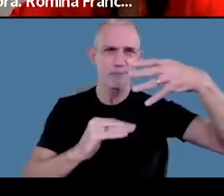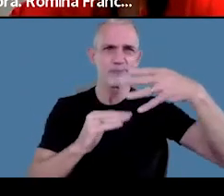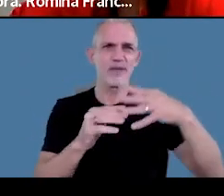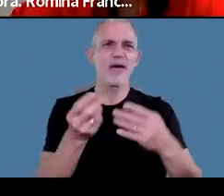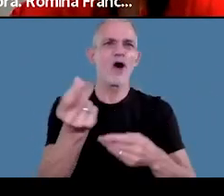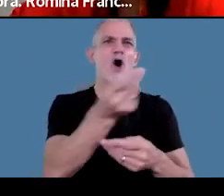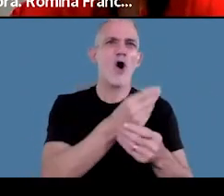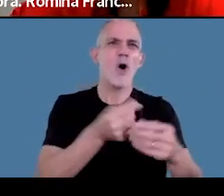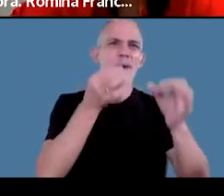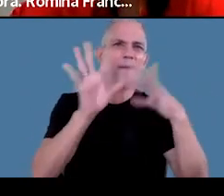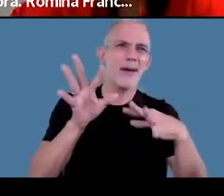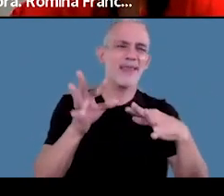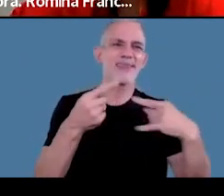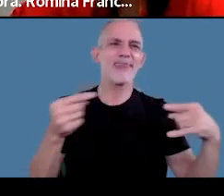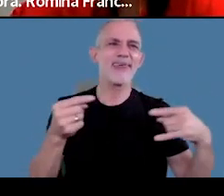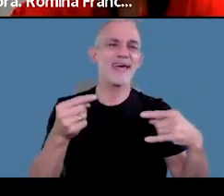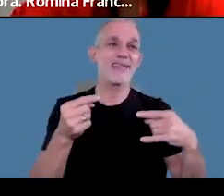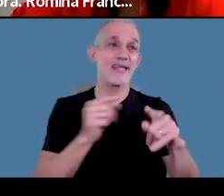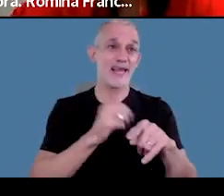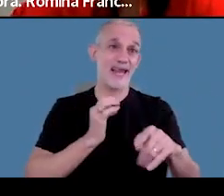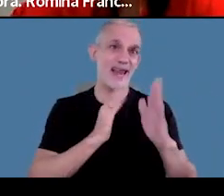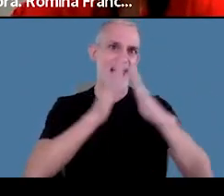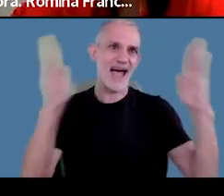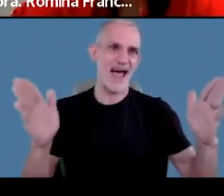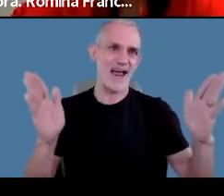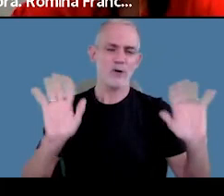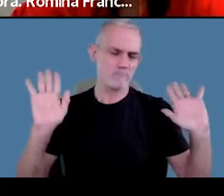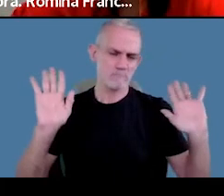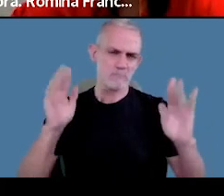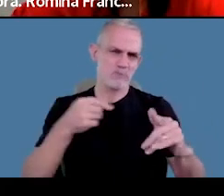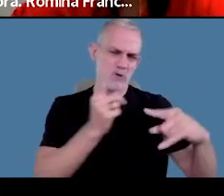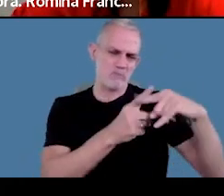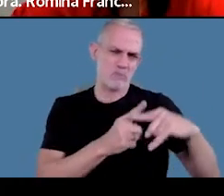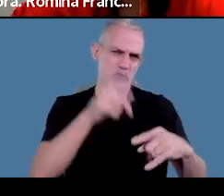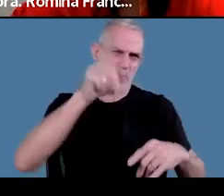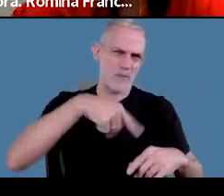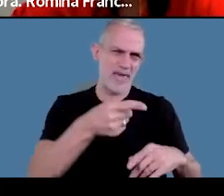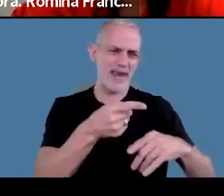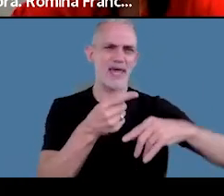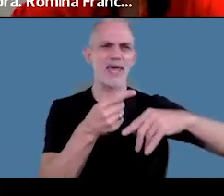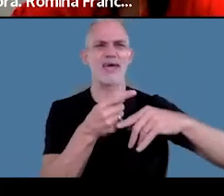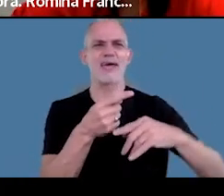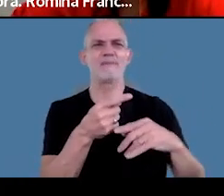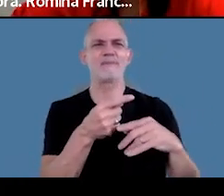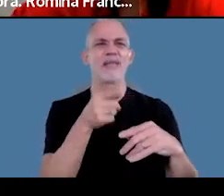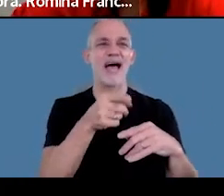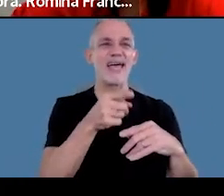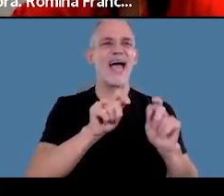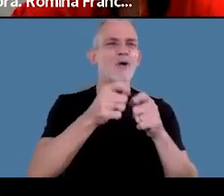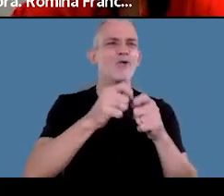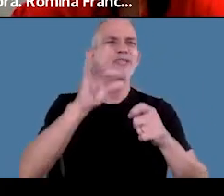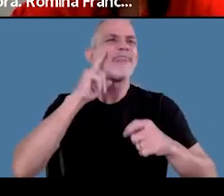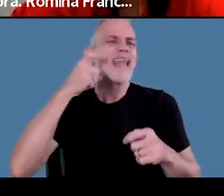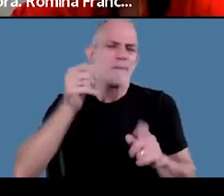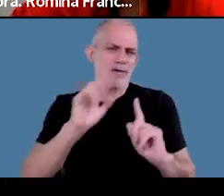adquisiciones y ventas efectuadas durante el ejercicio. Ahí ya eso no me va a generar ajuste